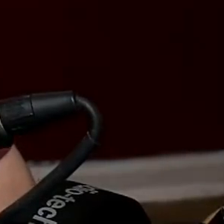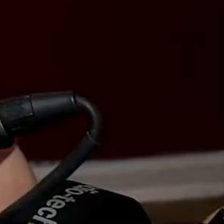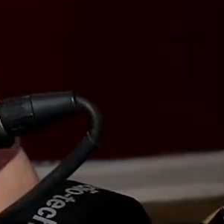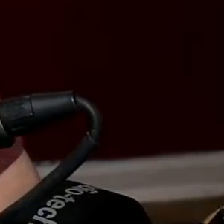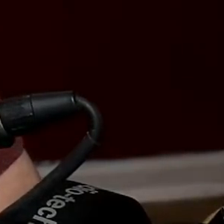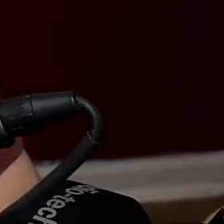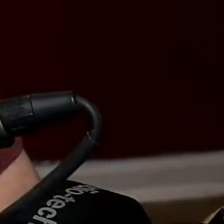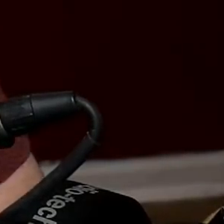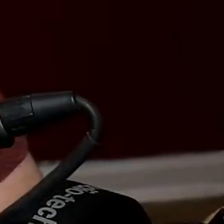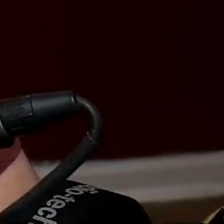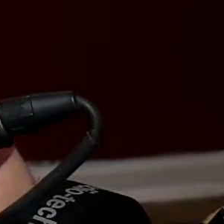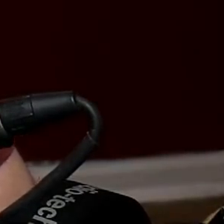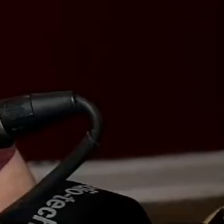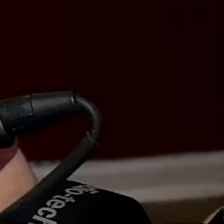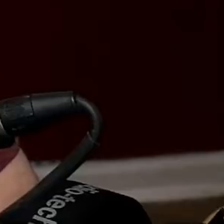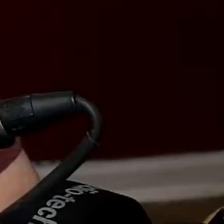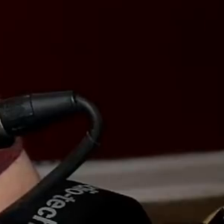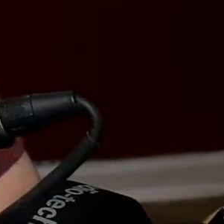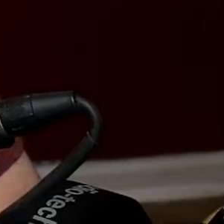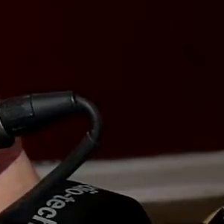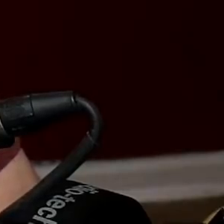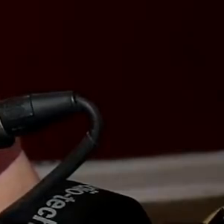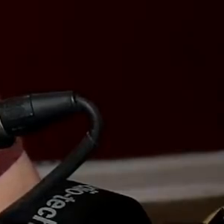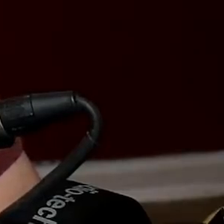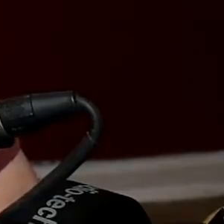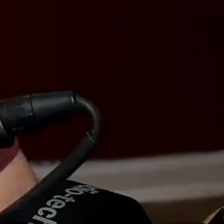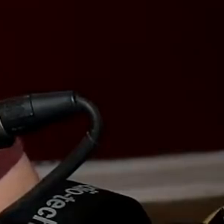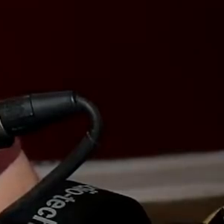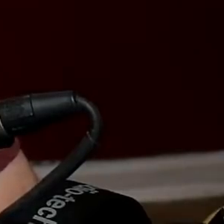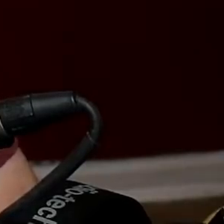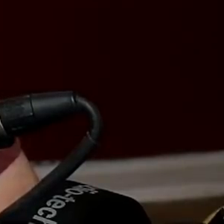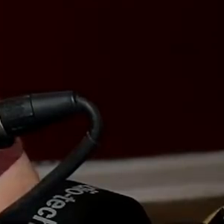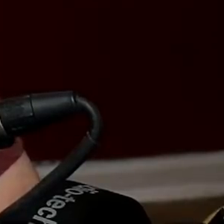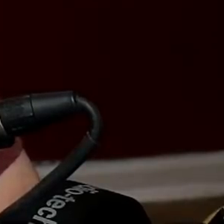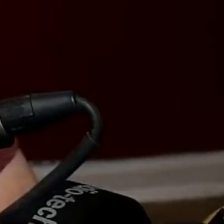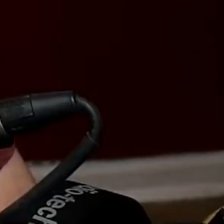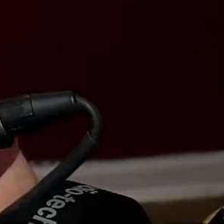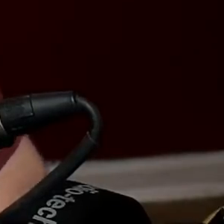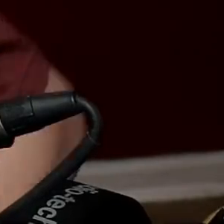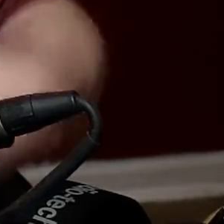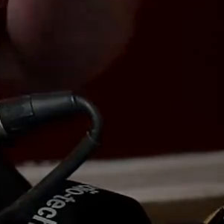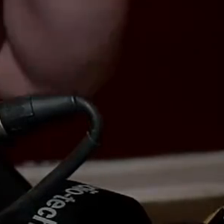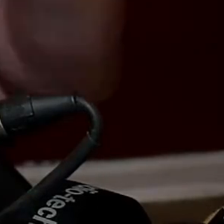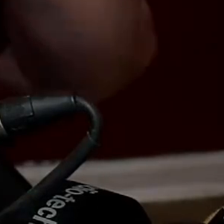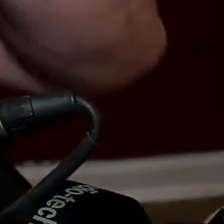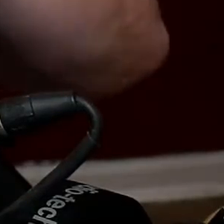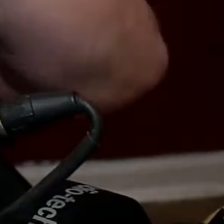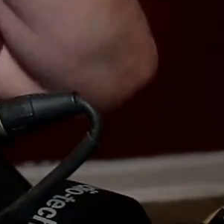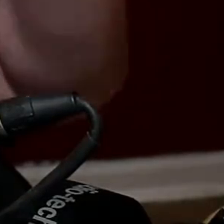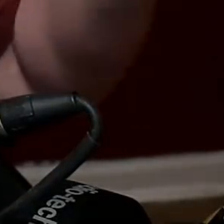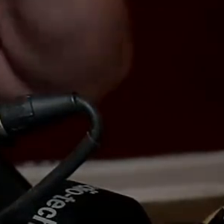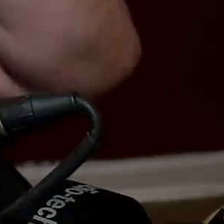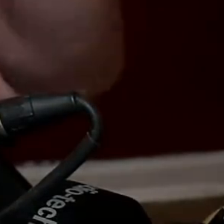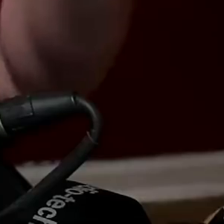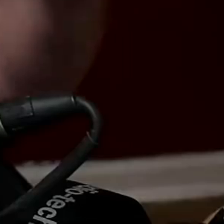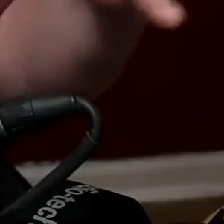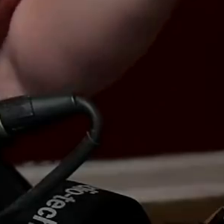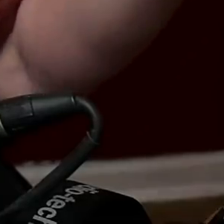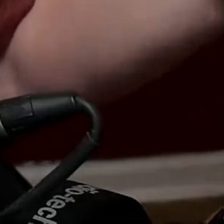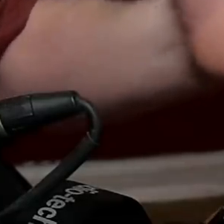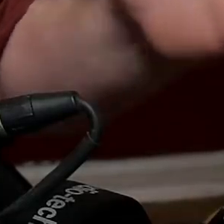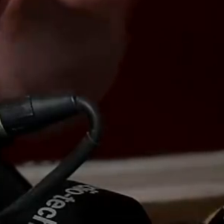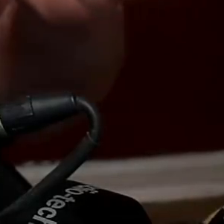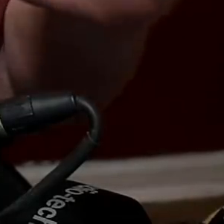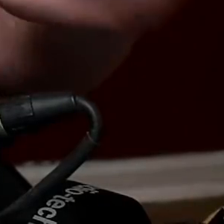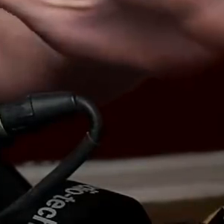y le digo porque no sé ayer estaba bien después otra vez me medio de esta onda